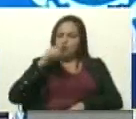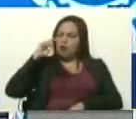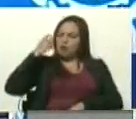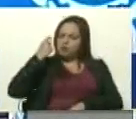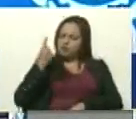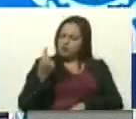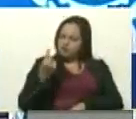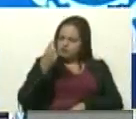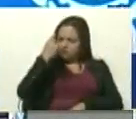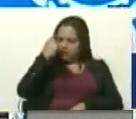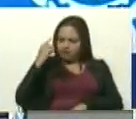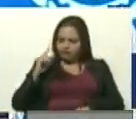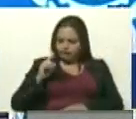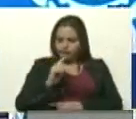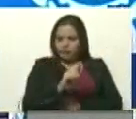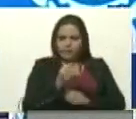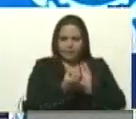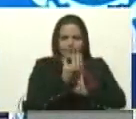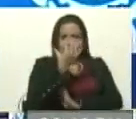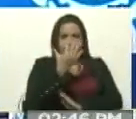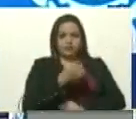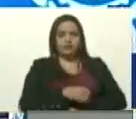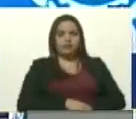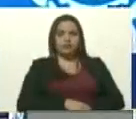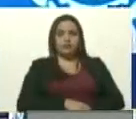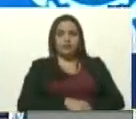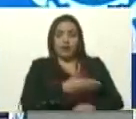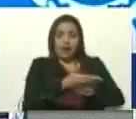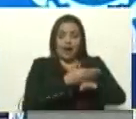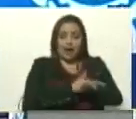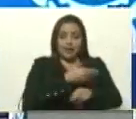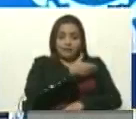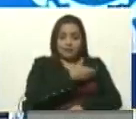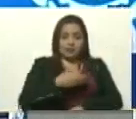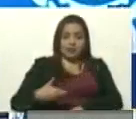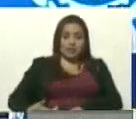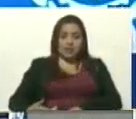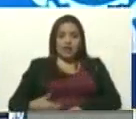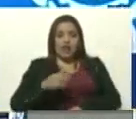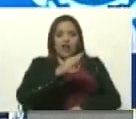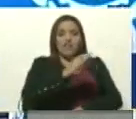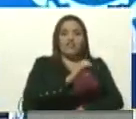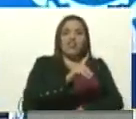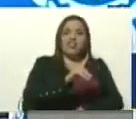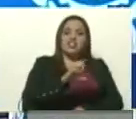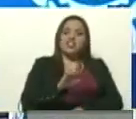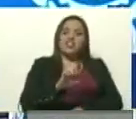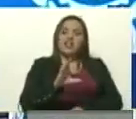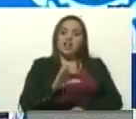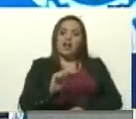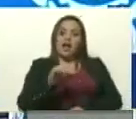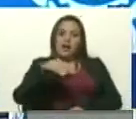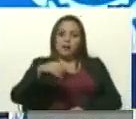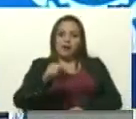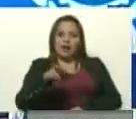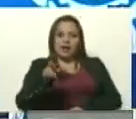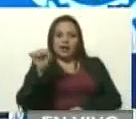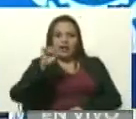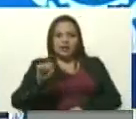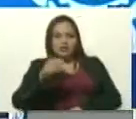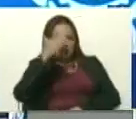visitaron en el Palacio Miraflores el expresidente de Fedecámara, Ricardo Cusano, saludos